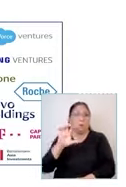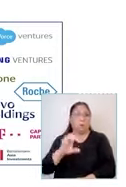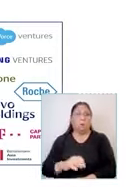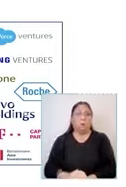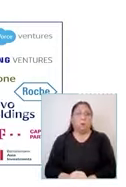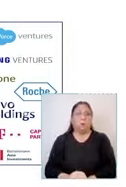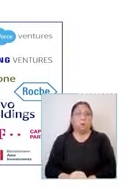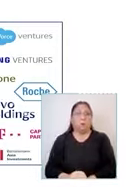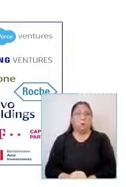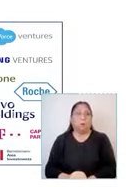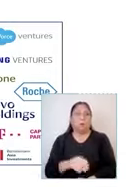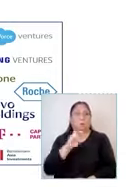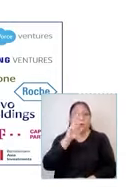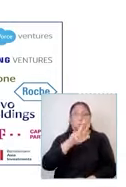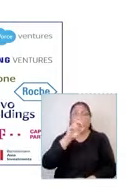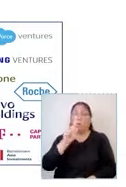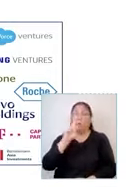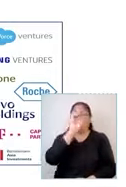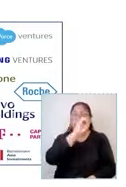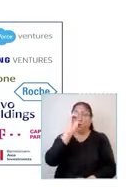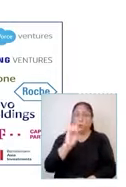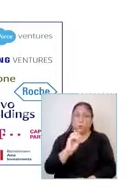es 31%.